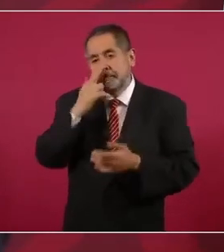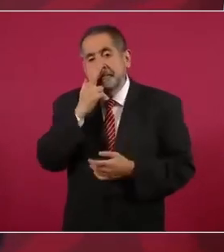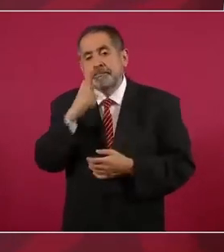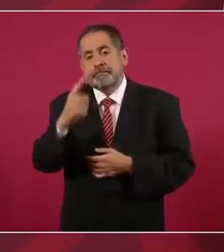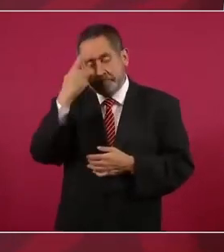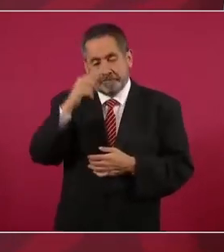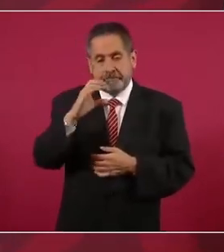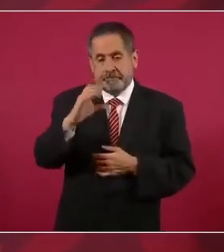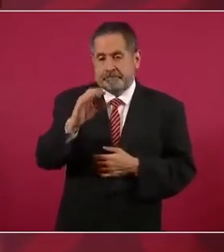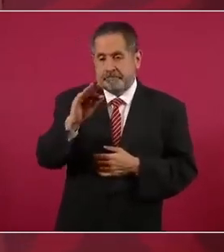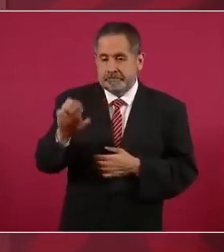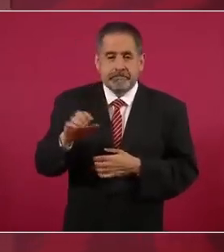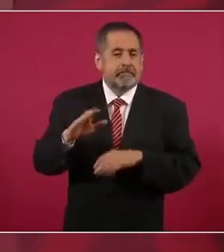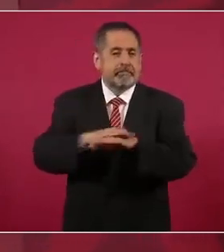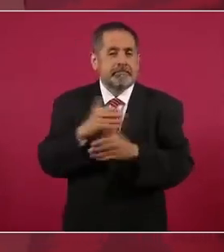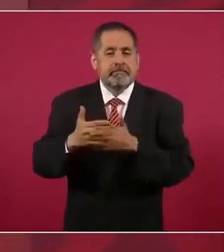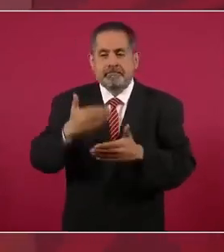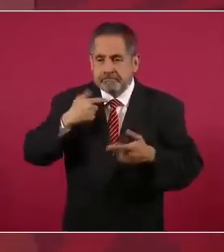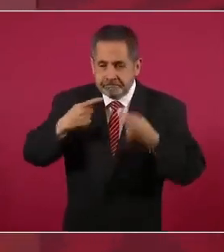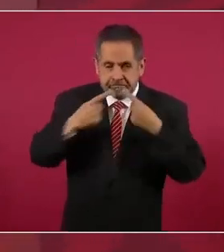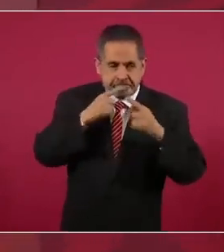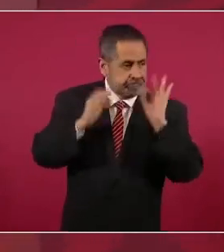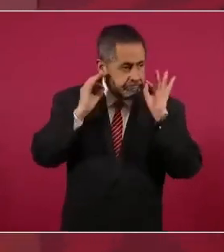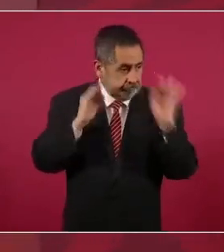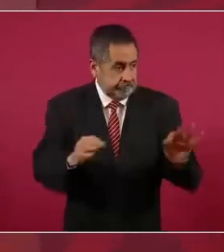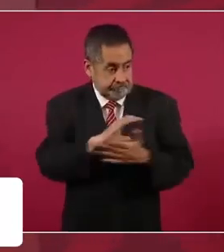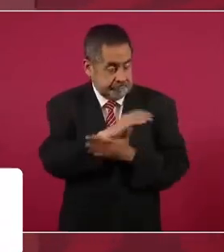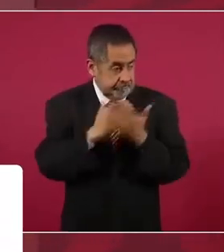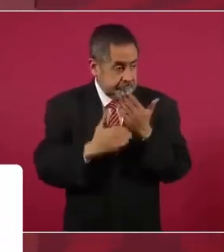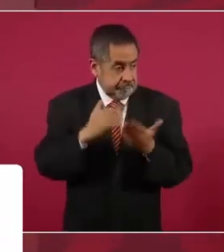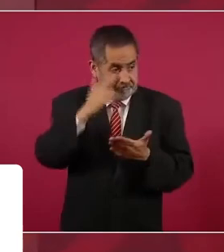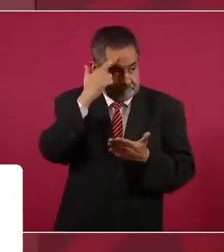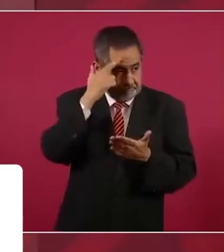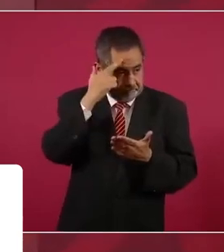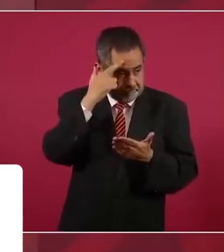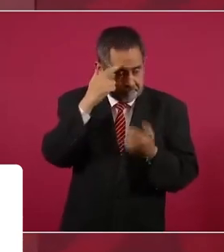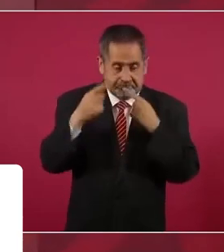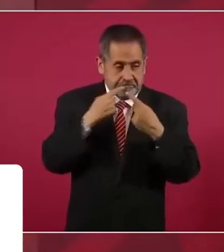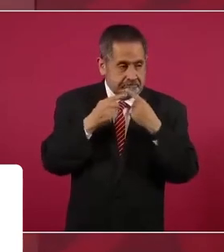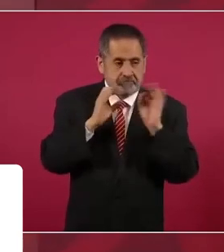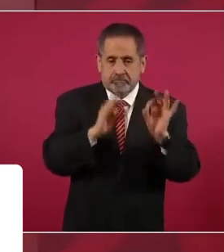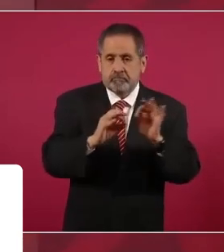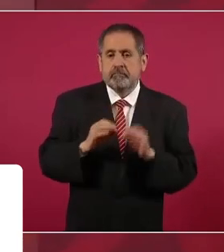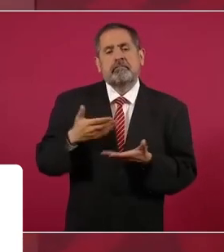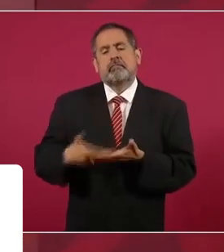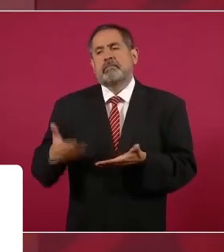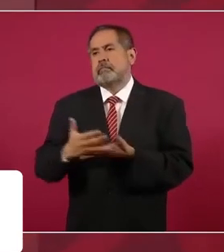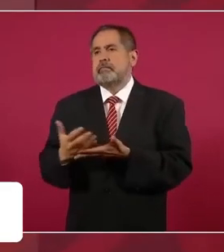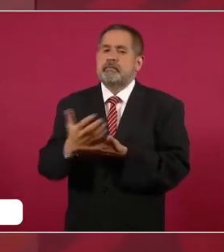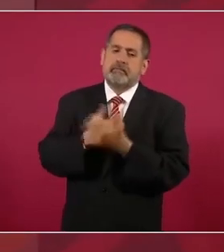porque a tiempo se negociaron o se renegociaron los contratos.